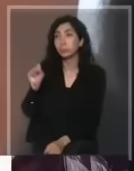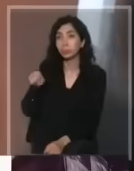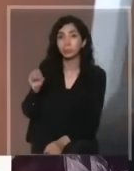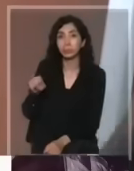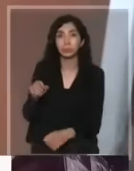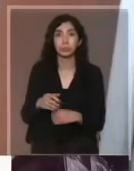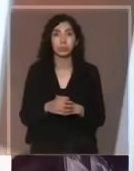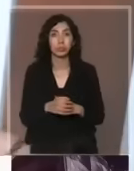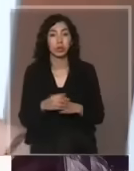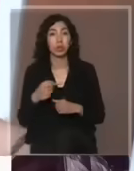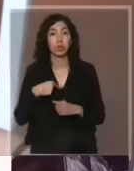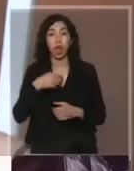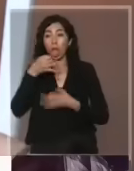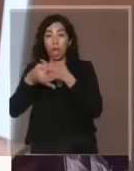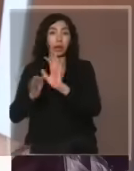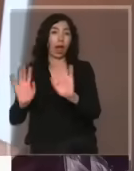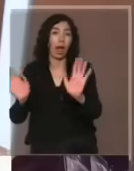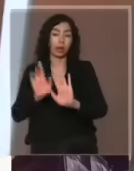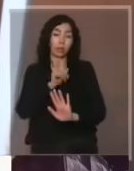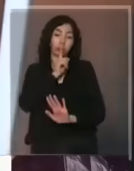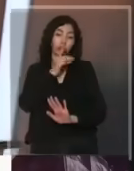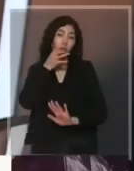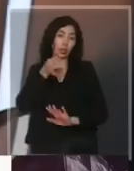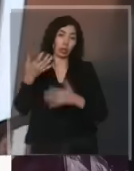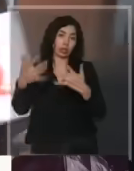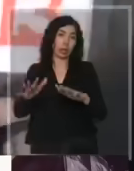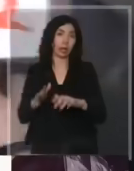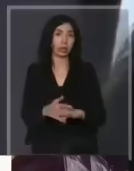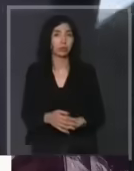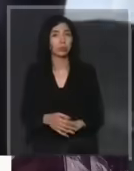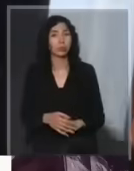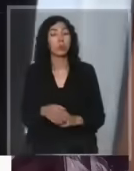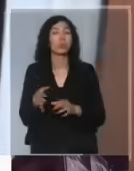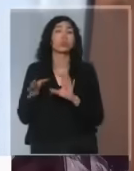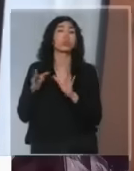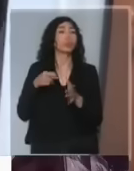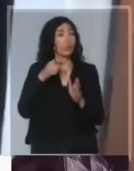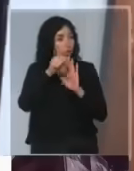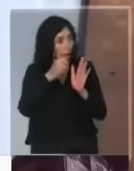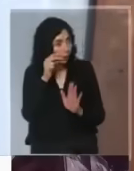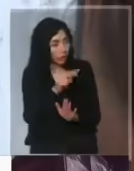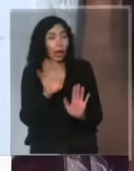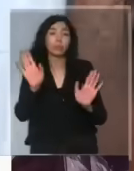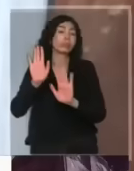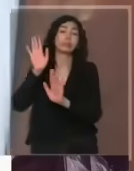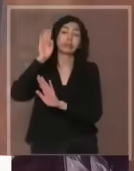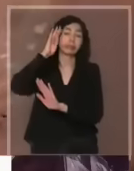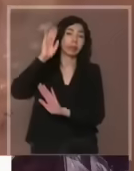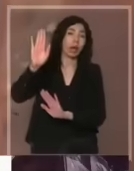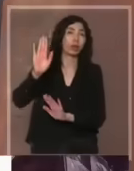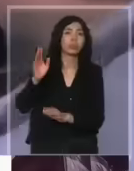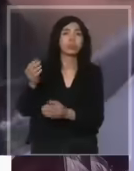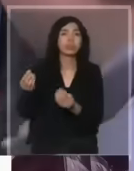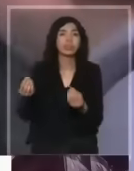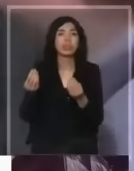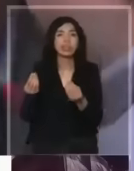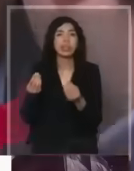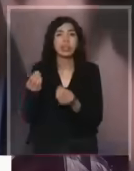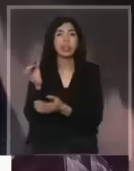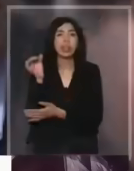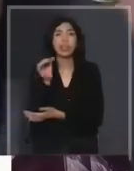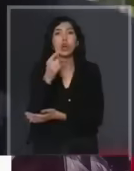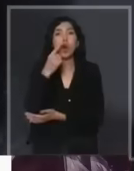hacer ninguna declaración, se lo he dicho reiteradamente. ¿Y la filtración qué le parece? Muchas gracias. Hasta luego. Pero ¿qué dijo de la fuente ante la